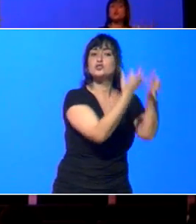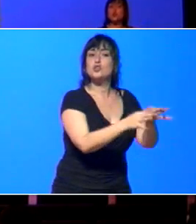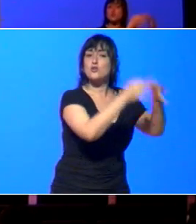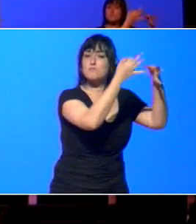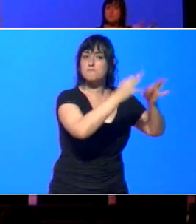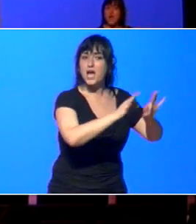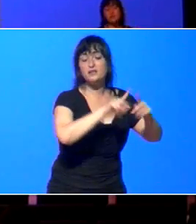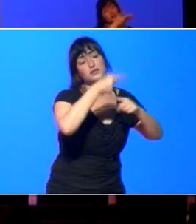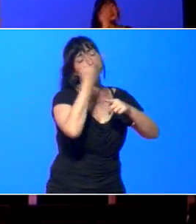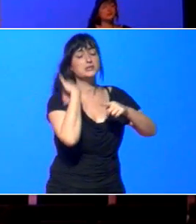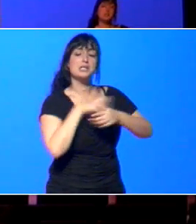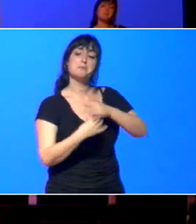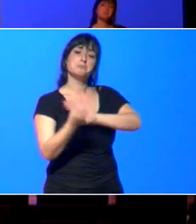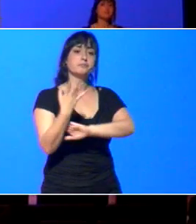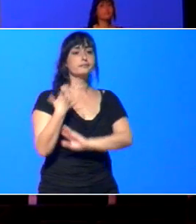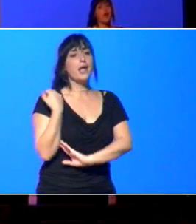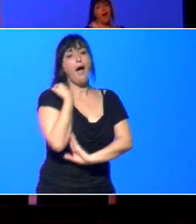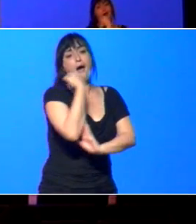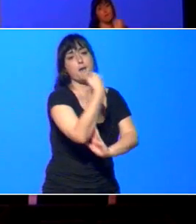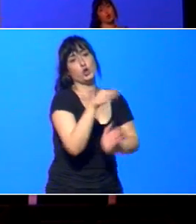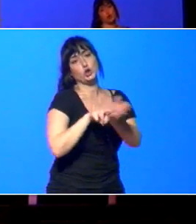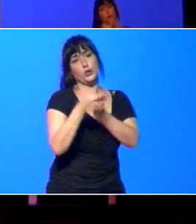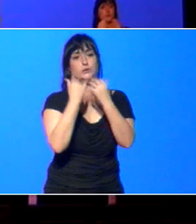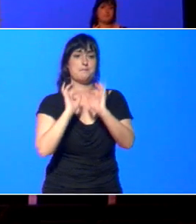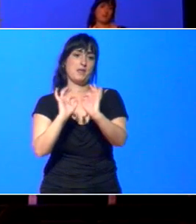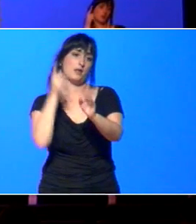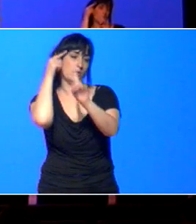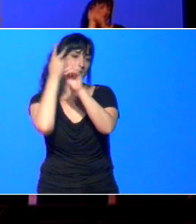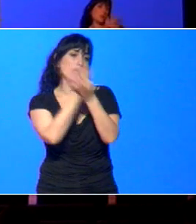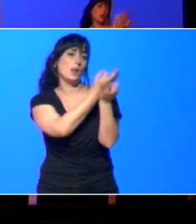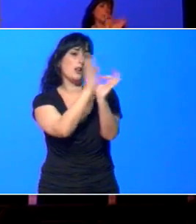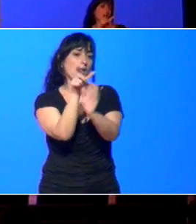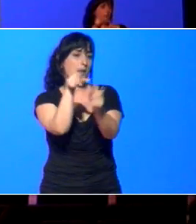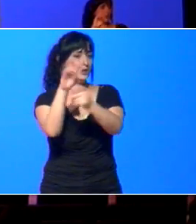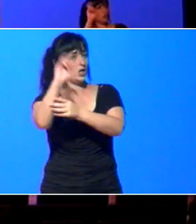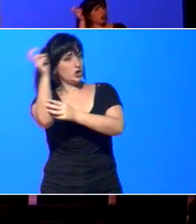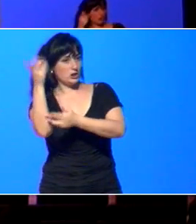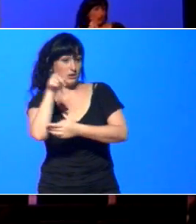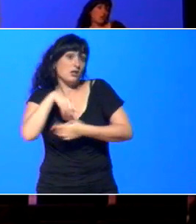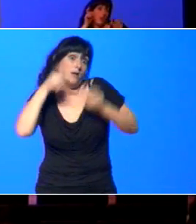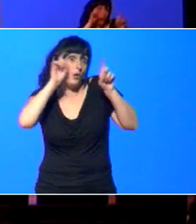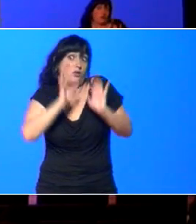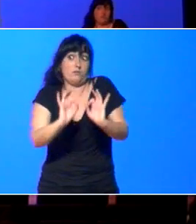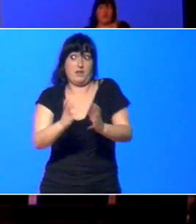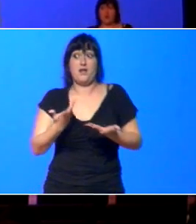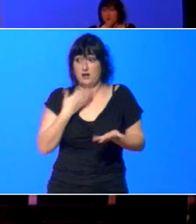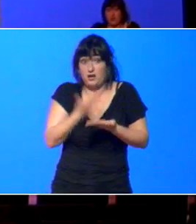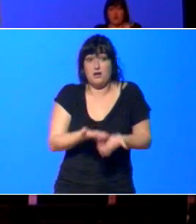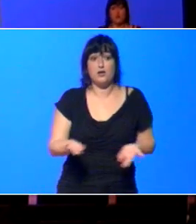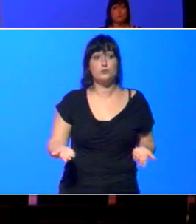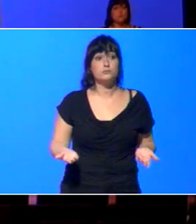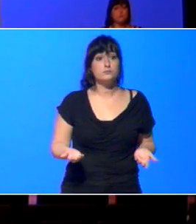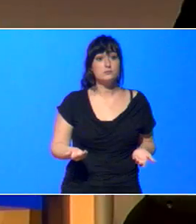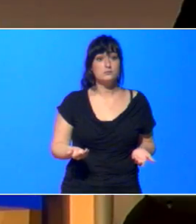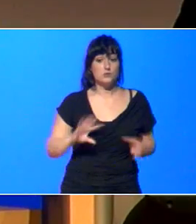los apoyos, los recursos especiales para hacerse cargo, y los de educación especial, por supuesto, todo ese